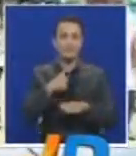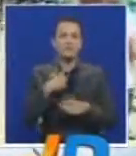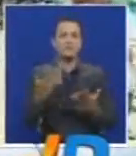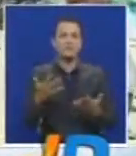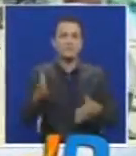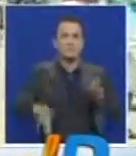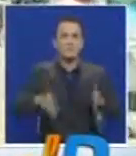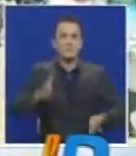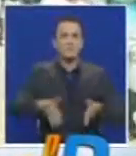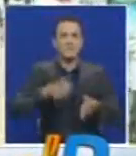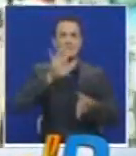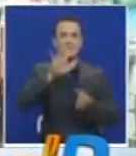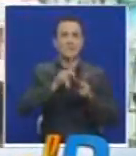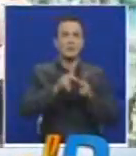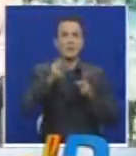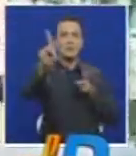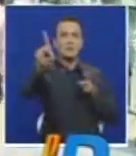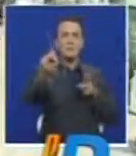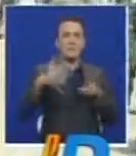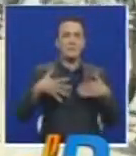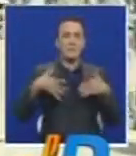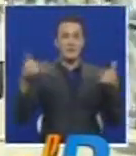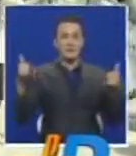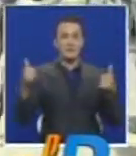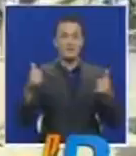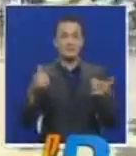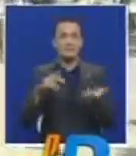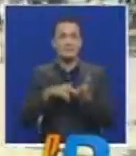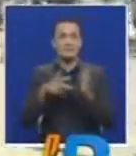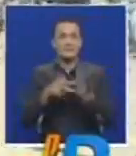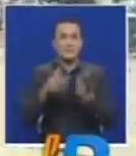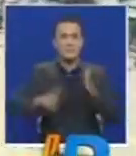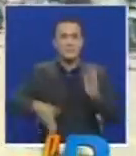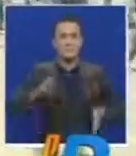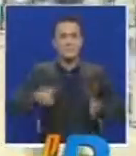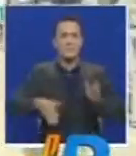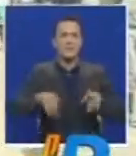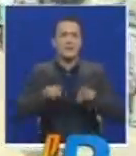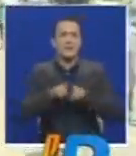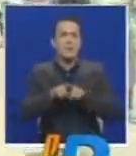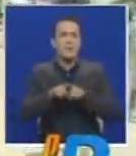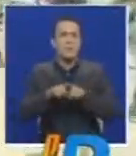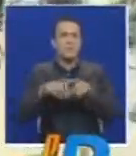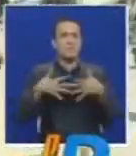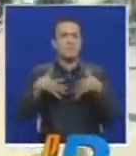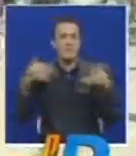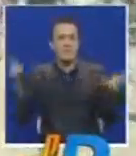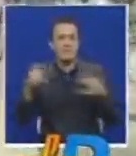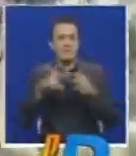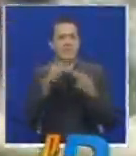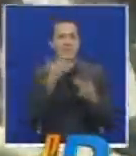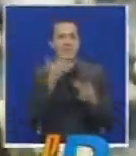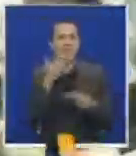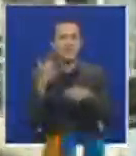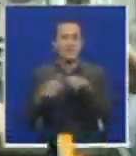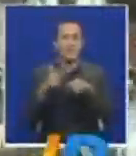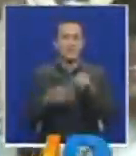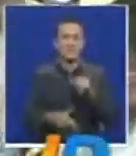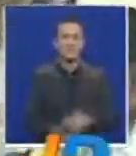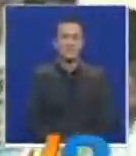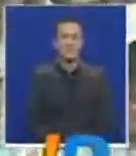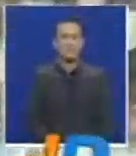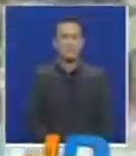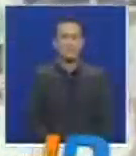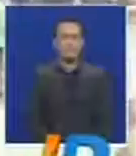carrera de los 5 kilómetros más felices. Una carrera llena de mucha magia, felicidad y sobre todo de mucho color.